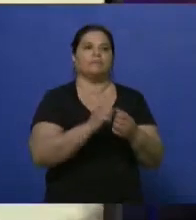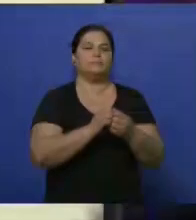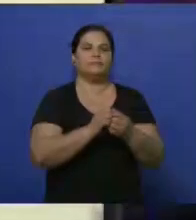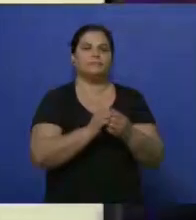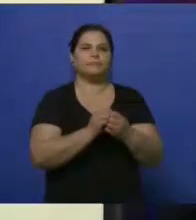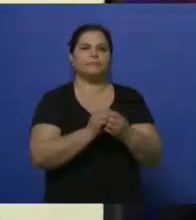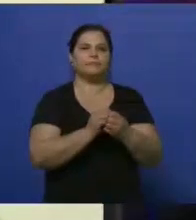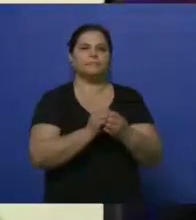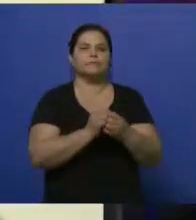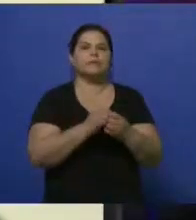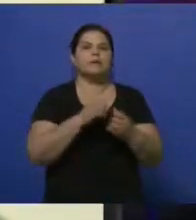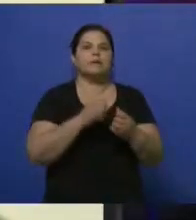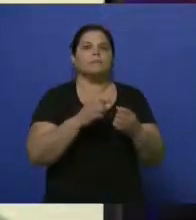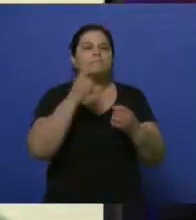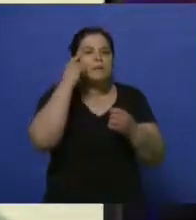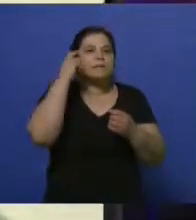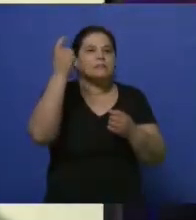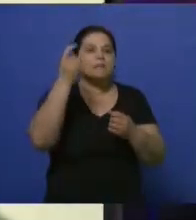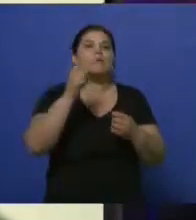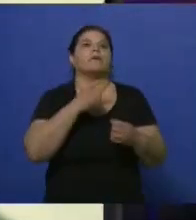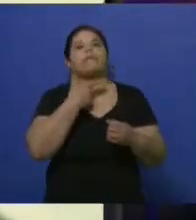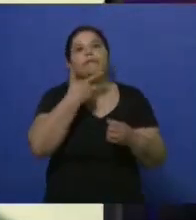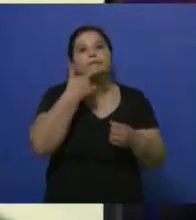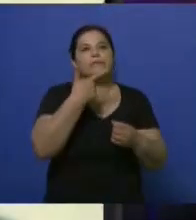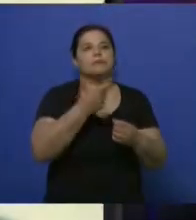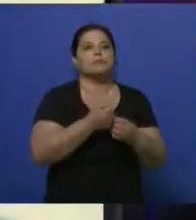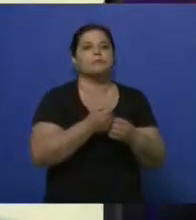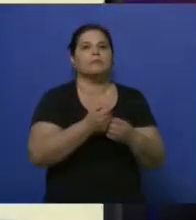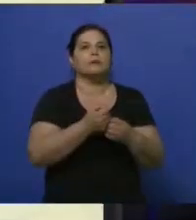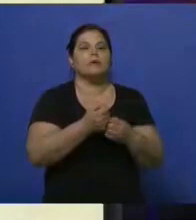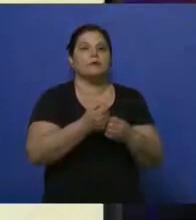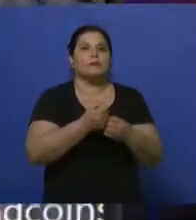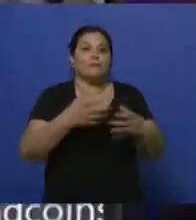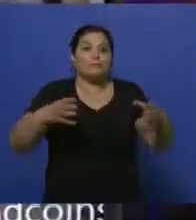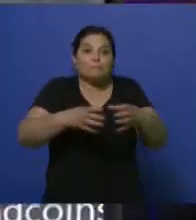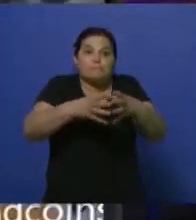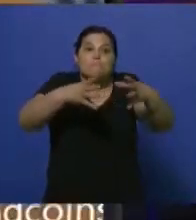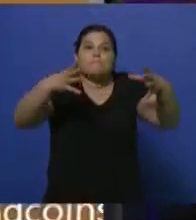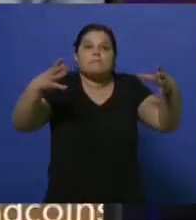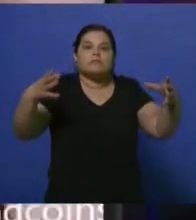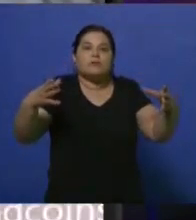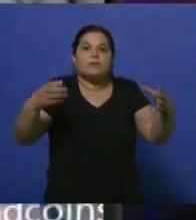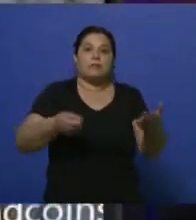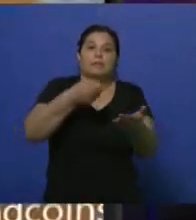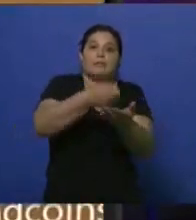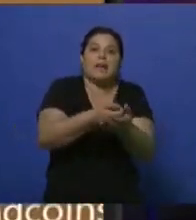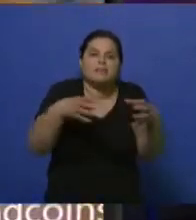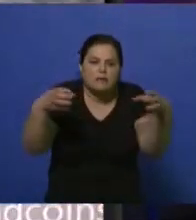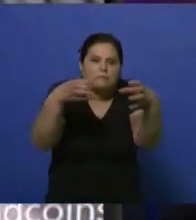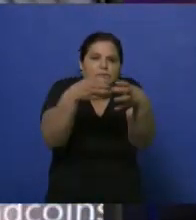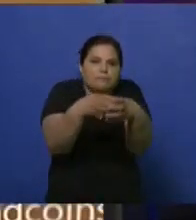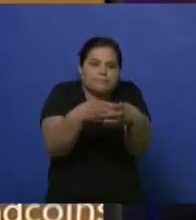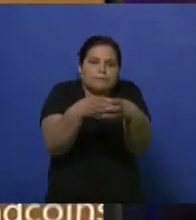pesos. Pensemos en un dato de lo que fue septiembre. Los mayoristas le pasaron a los minoristas, a los supermercados,